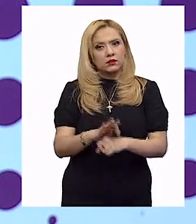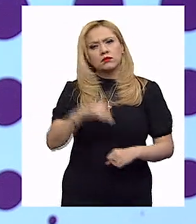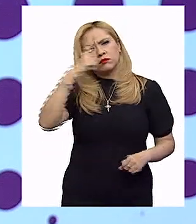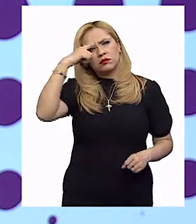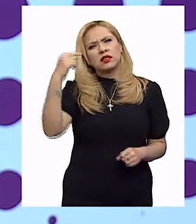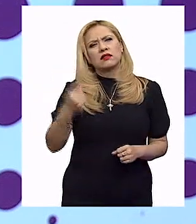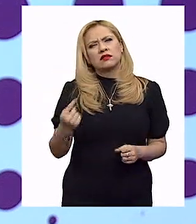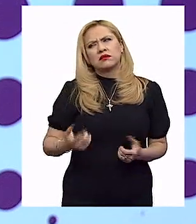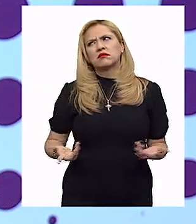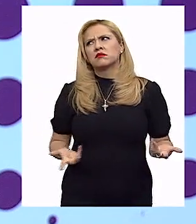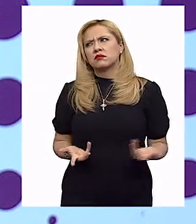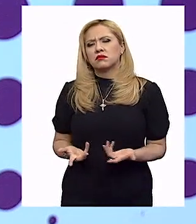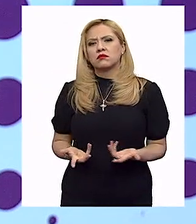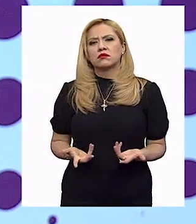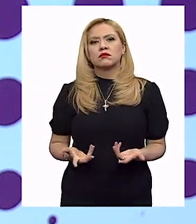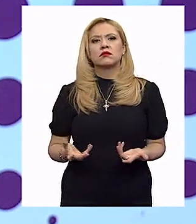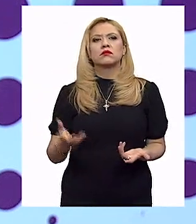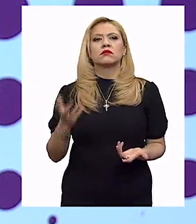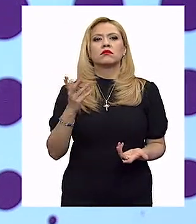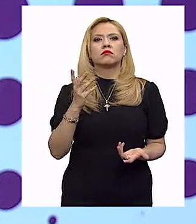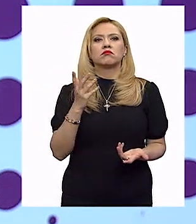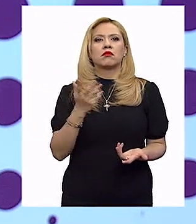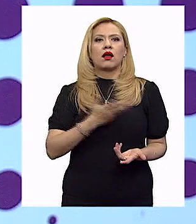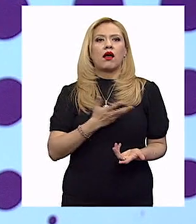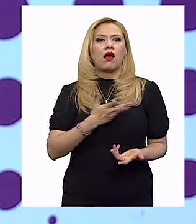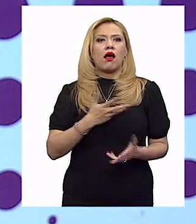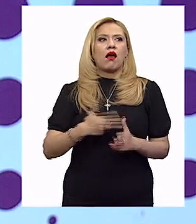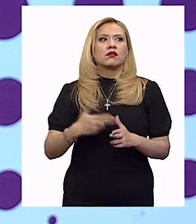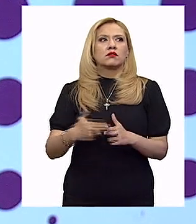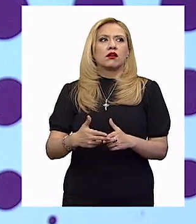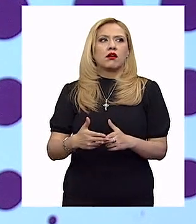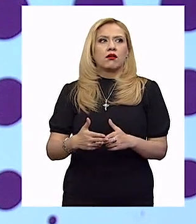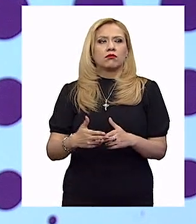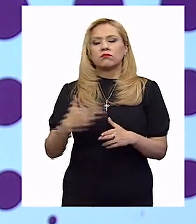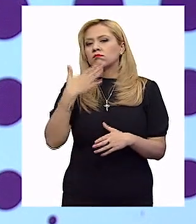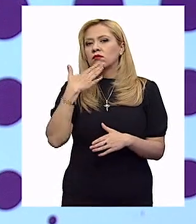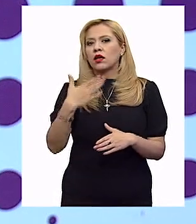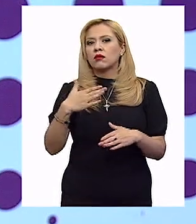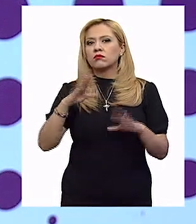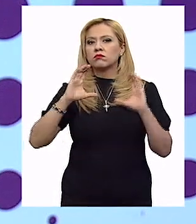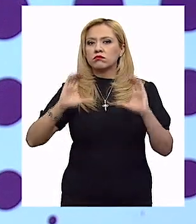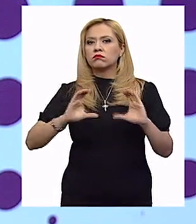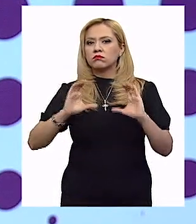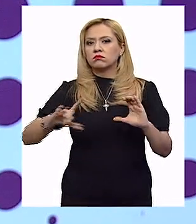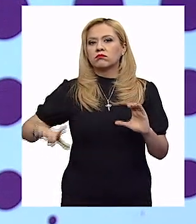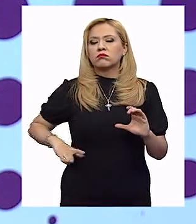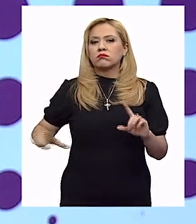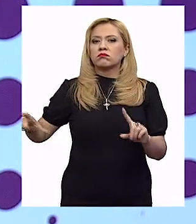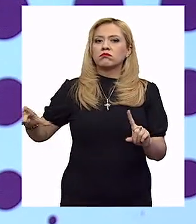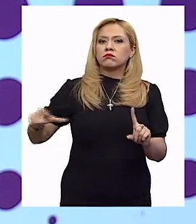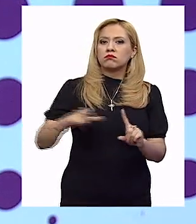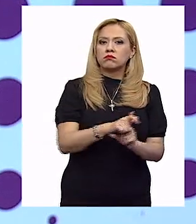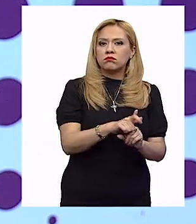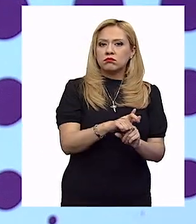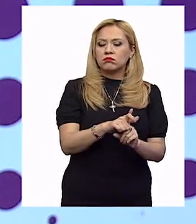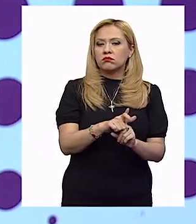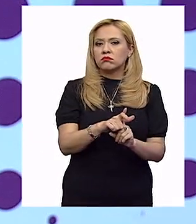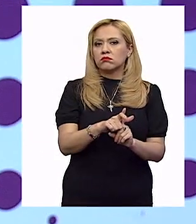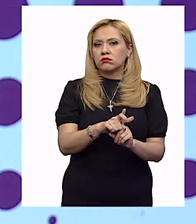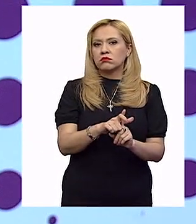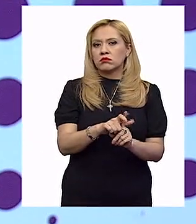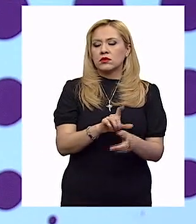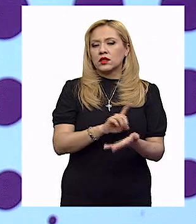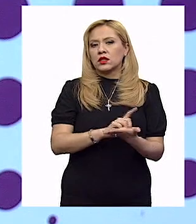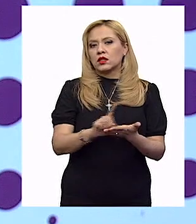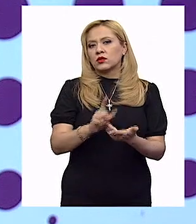que tengan incluso seguridad de parte del Estado y medidas de protección a sus derechos del